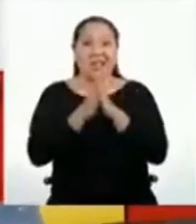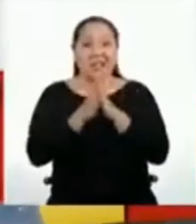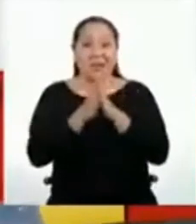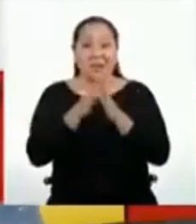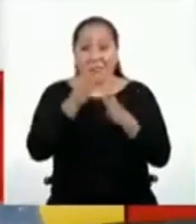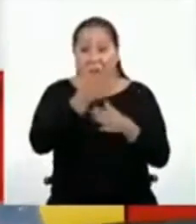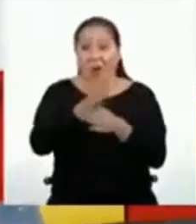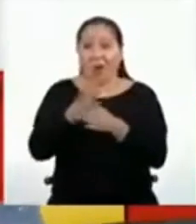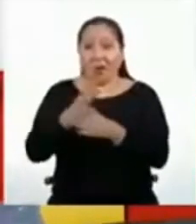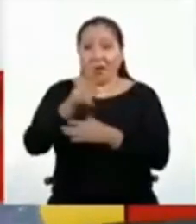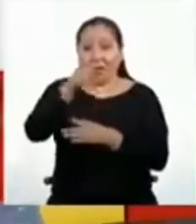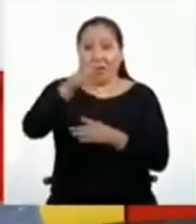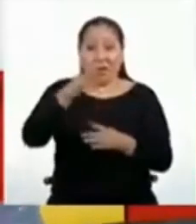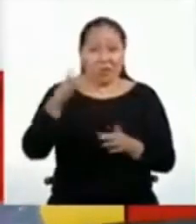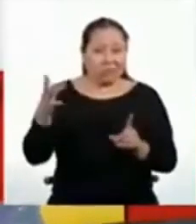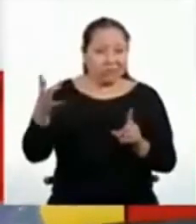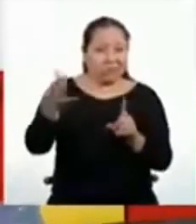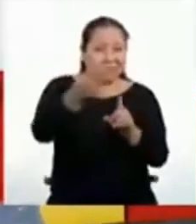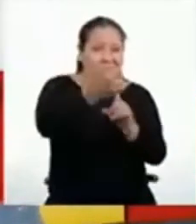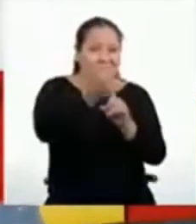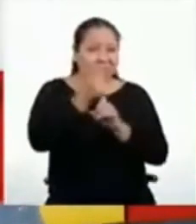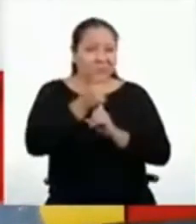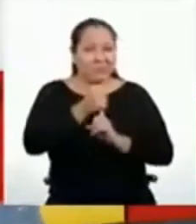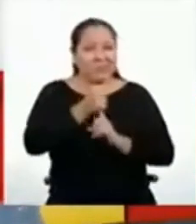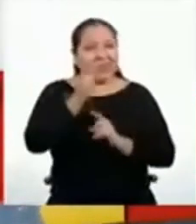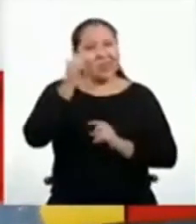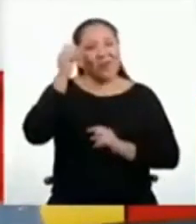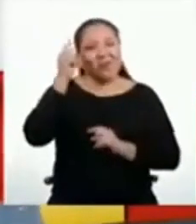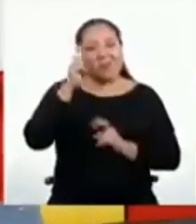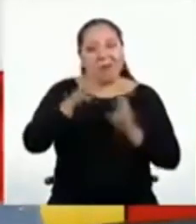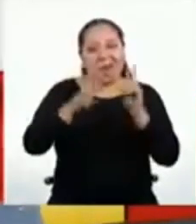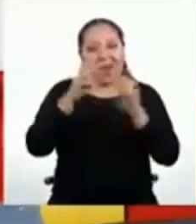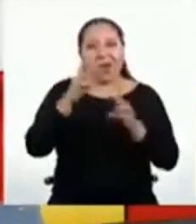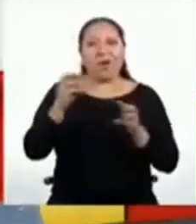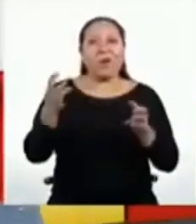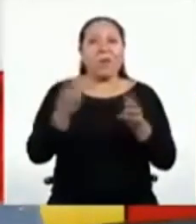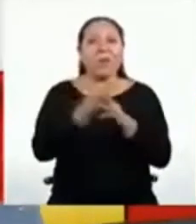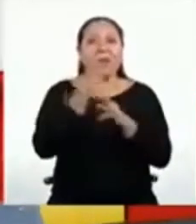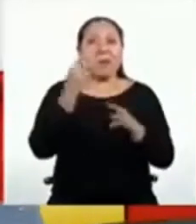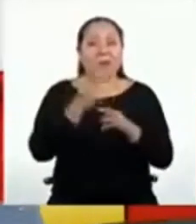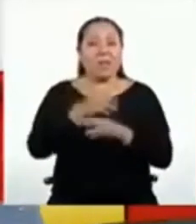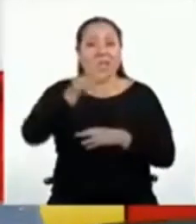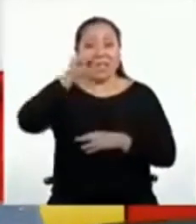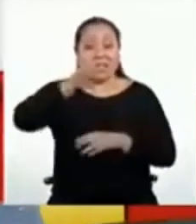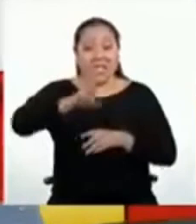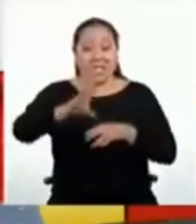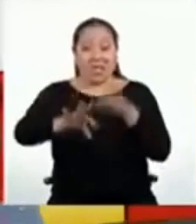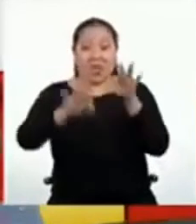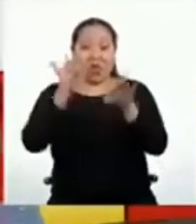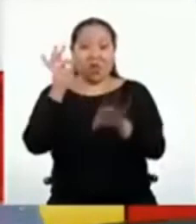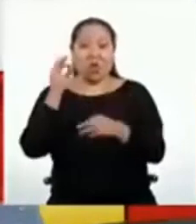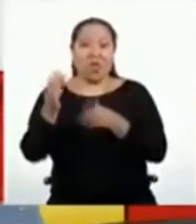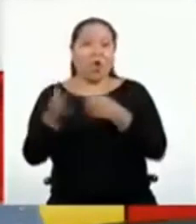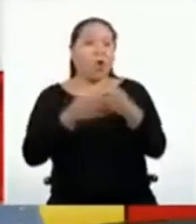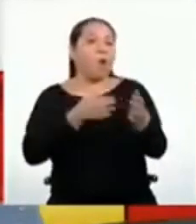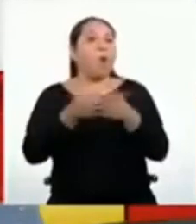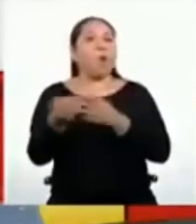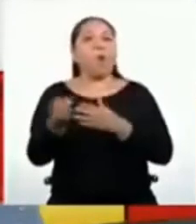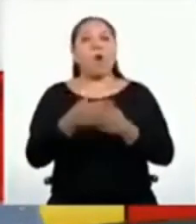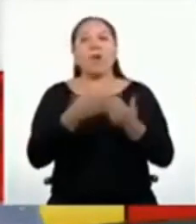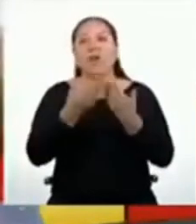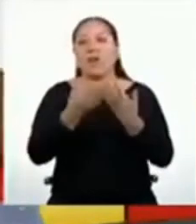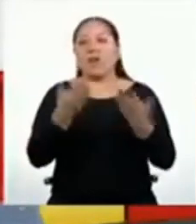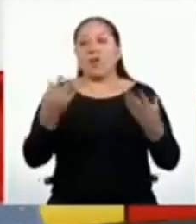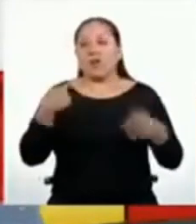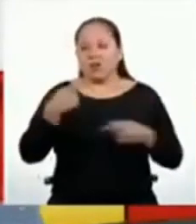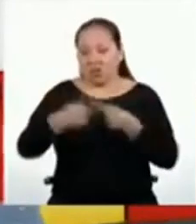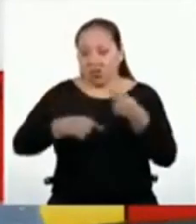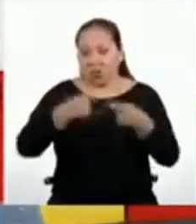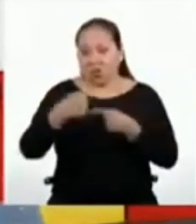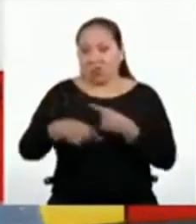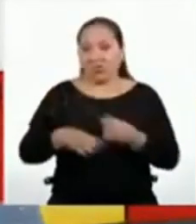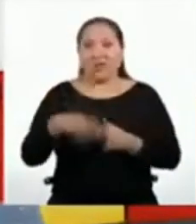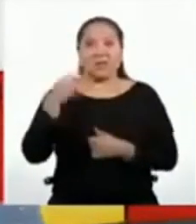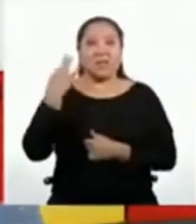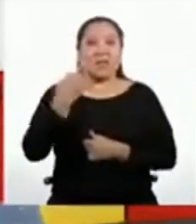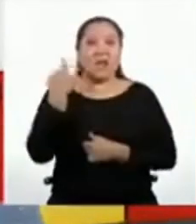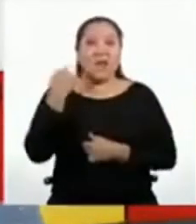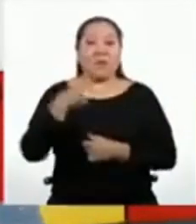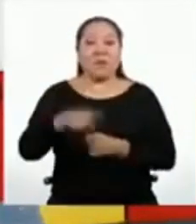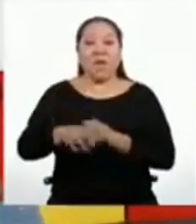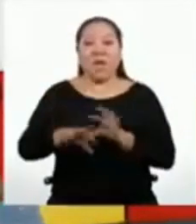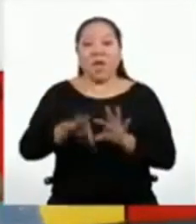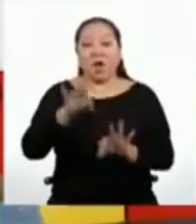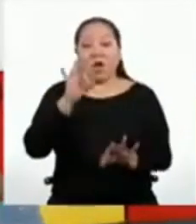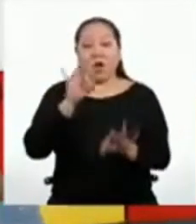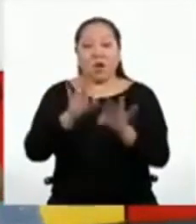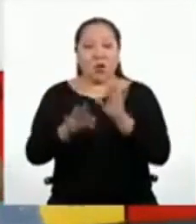todos. Descubran cómo la matemática se puede encontrar en cualquier situación cotidiana. Siempre podrán